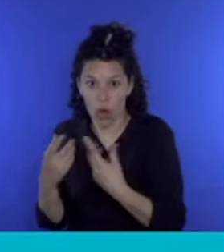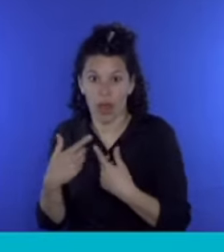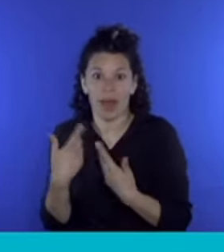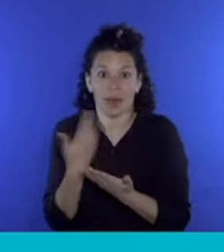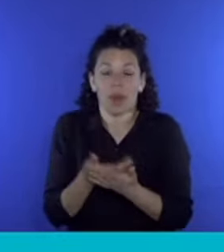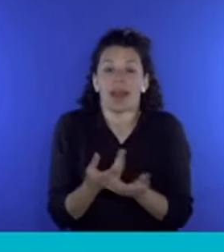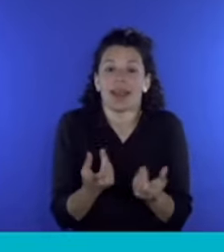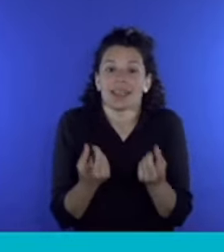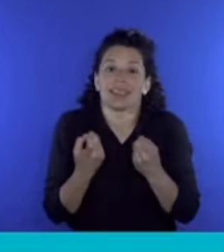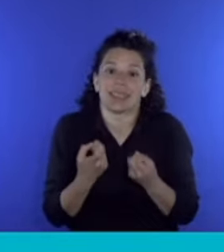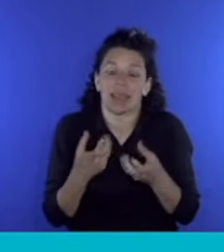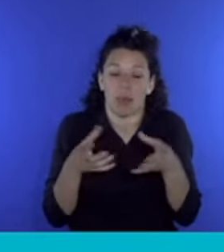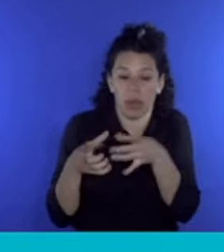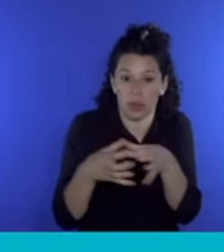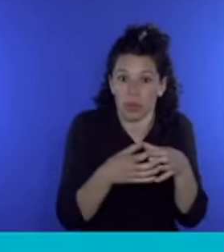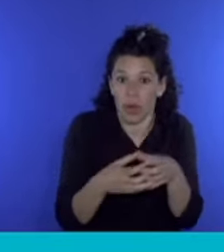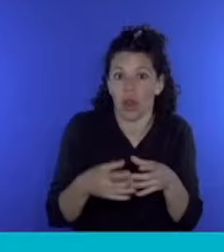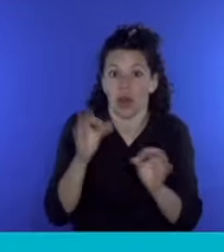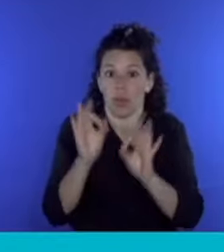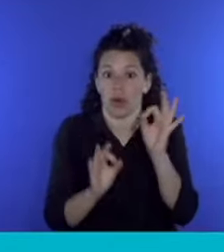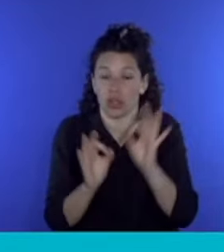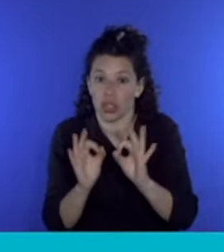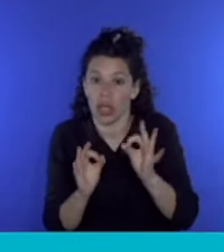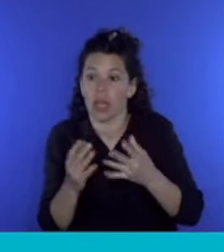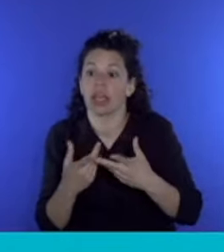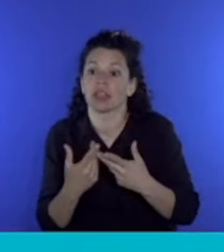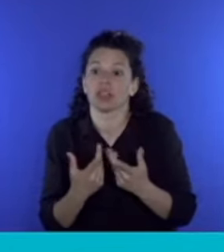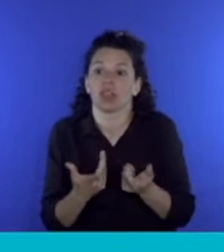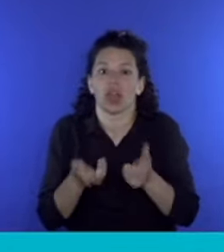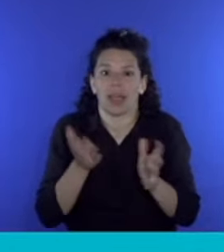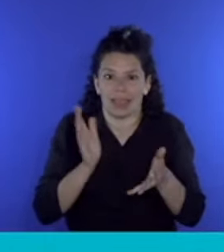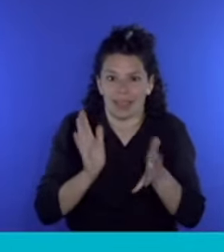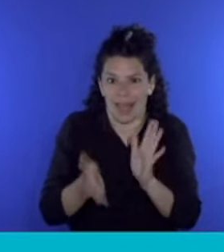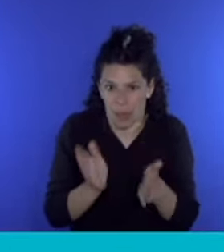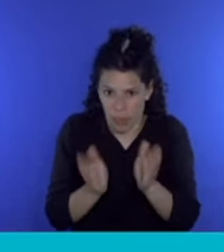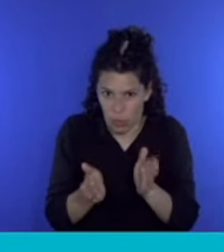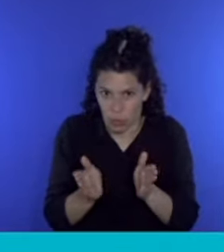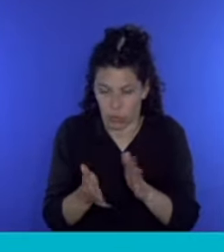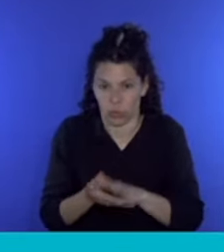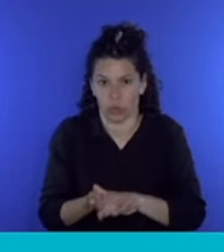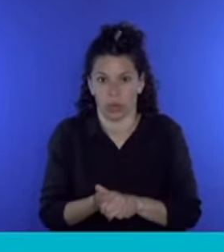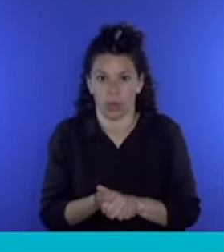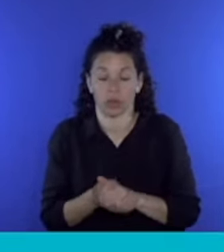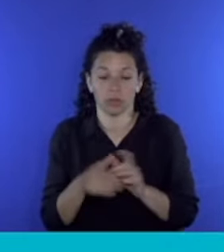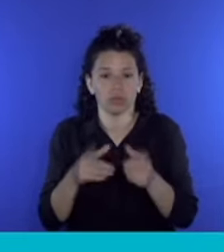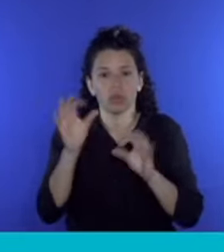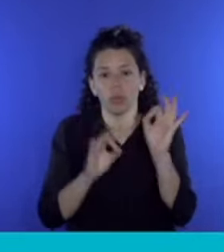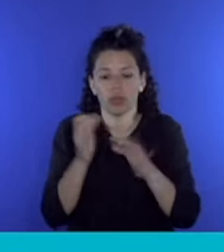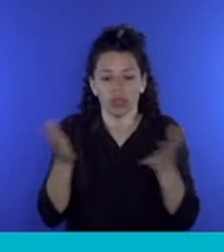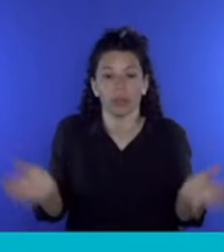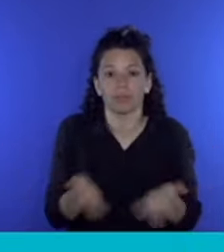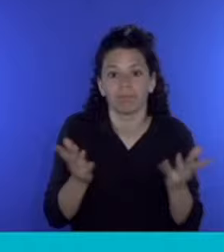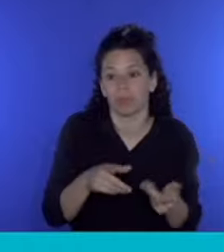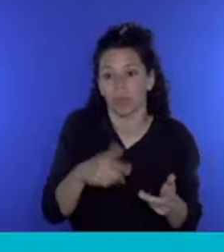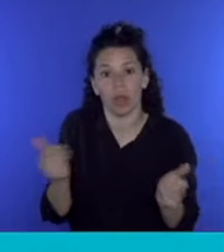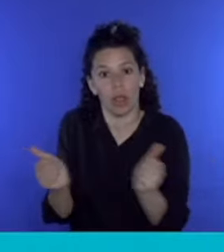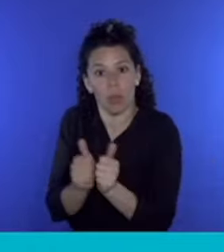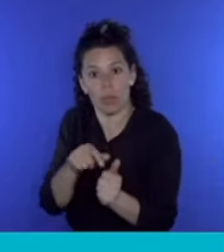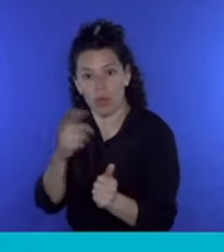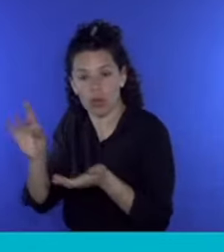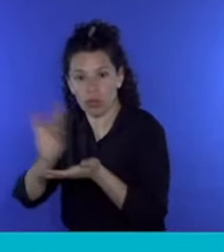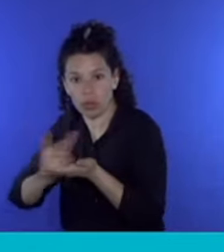proyecto acompañantes terapéuticos es un proyecto que venimos impulsando junto a otras diputadas en varias